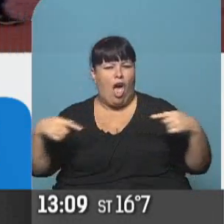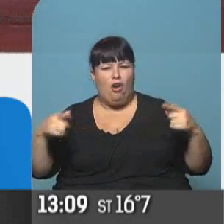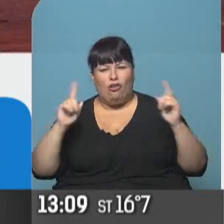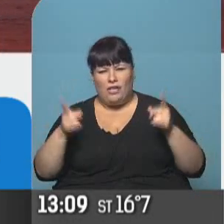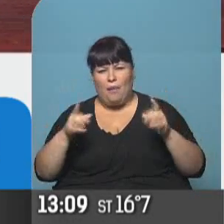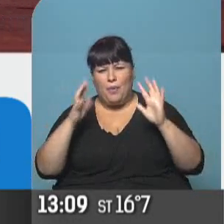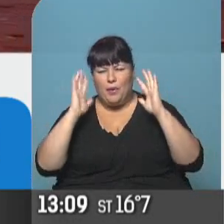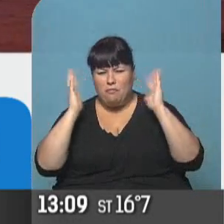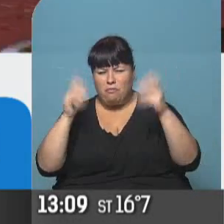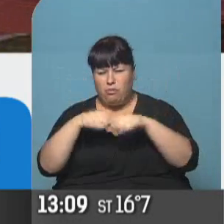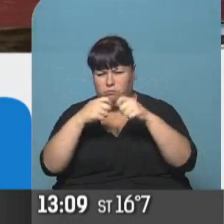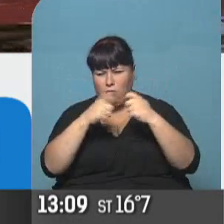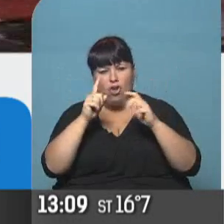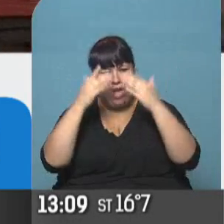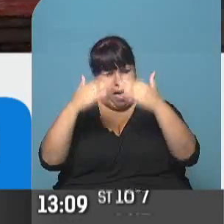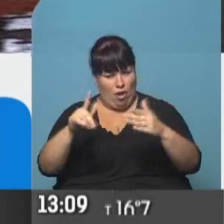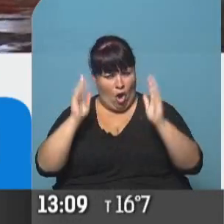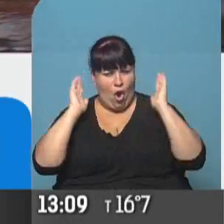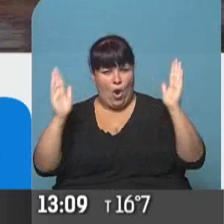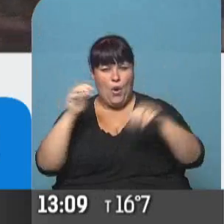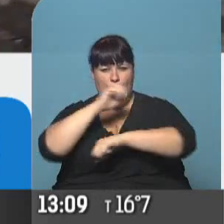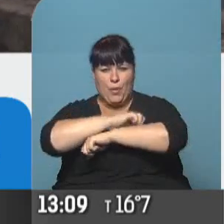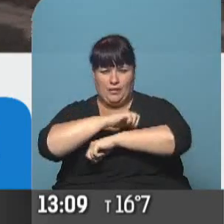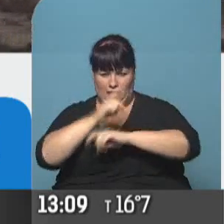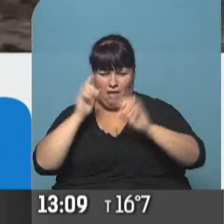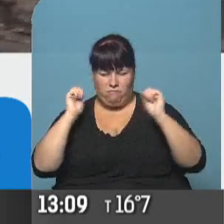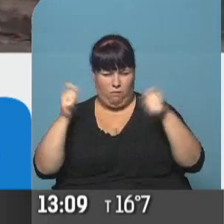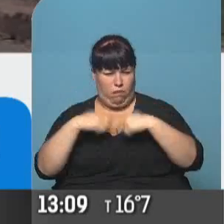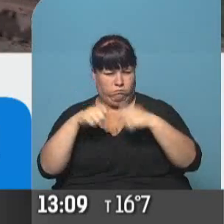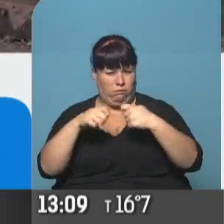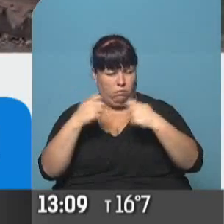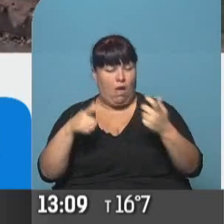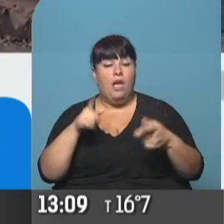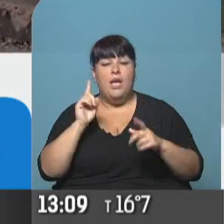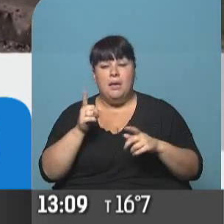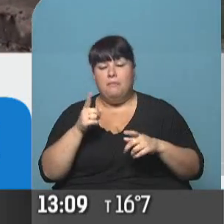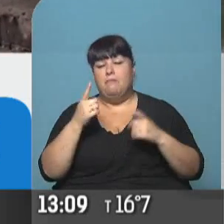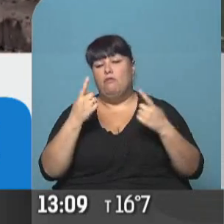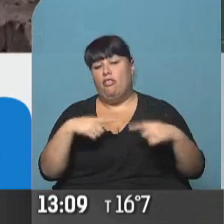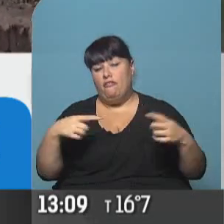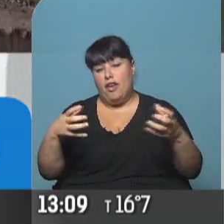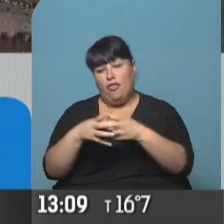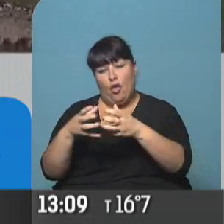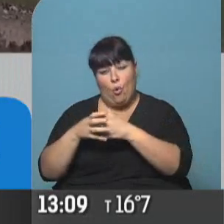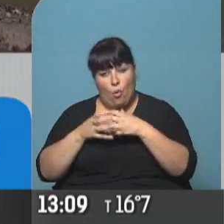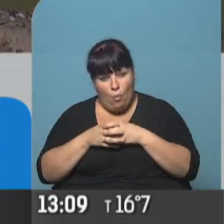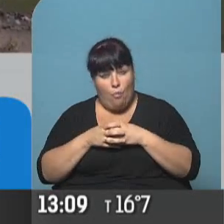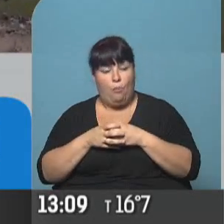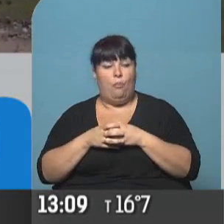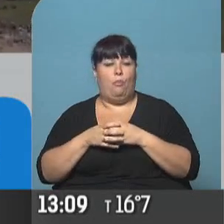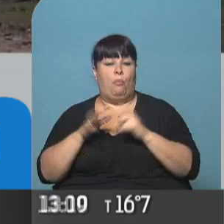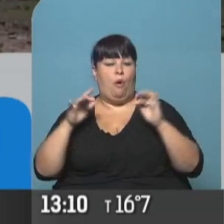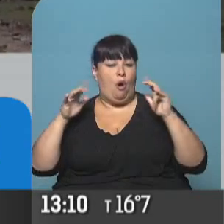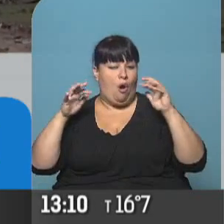justamente de los vidrios, no solamente del parabrisas, sino de las ventanas laterales, cuando las distintas agrupaciones que se